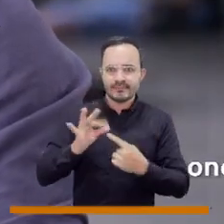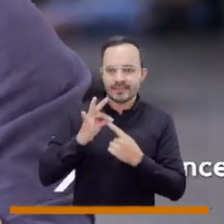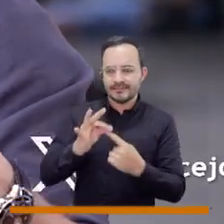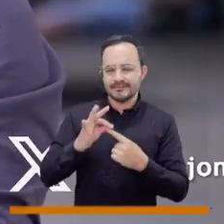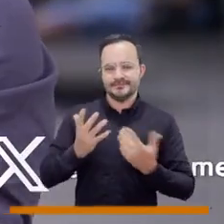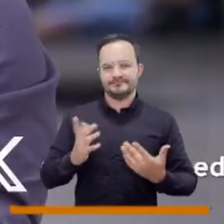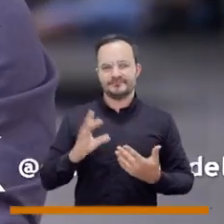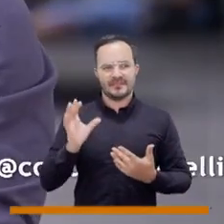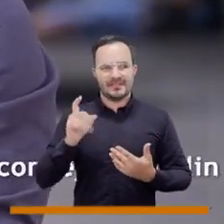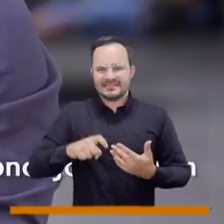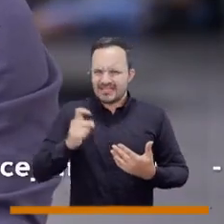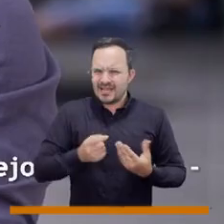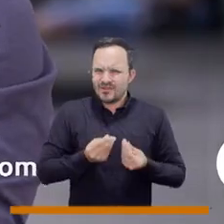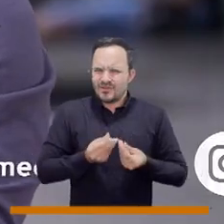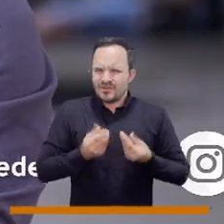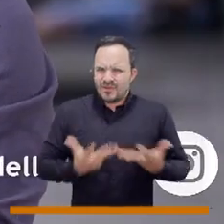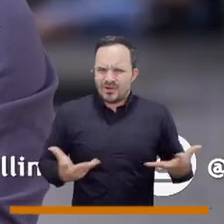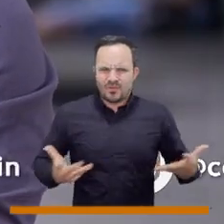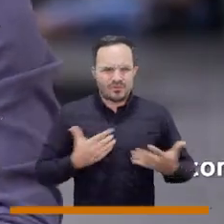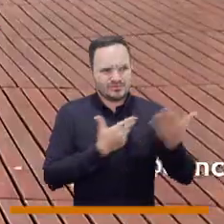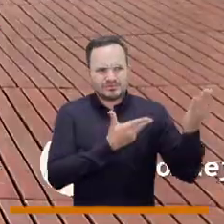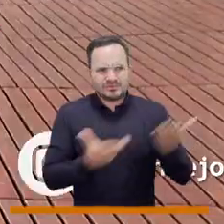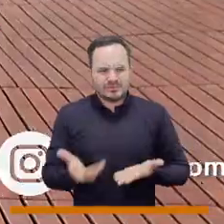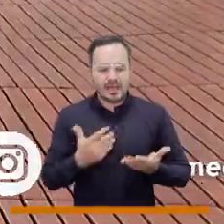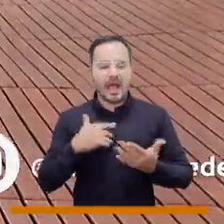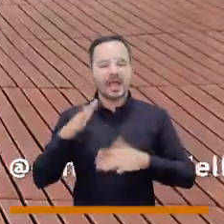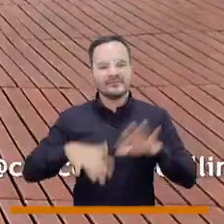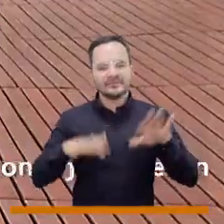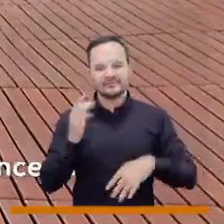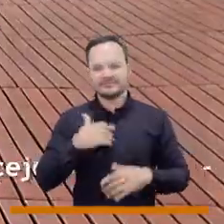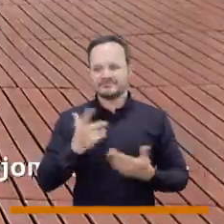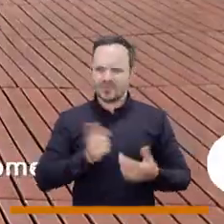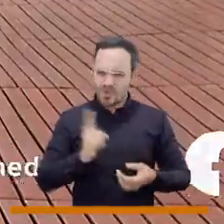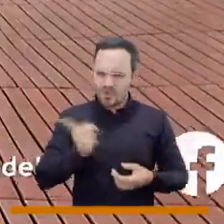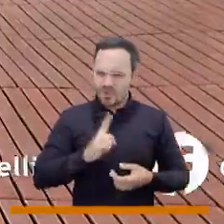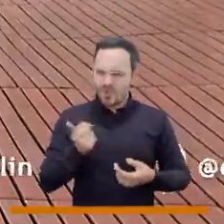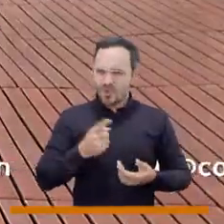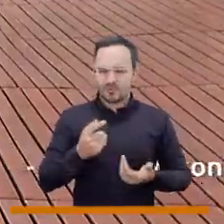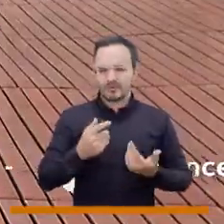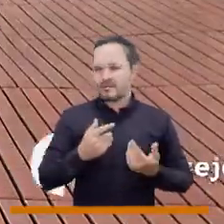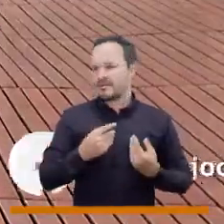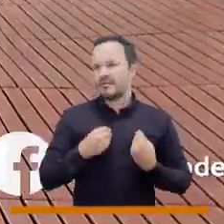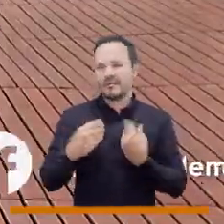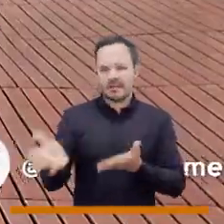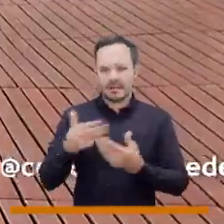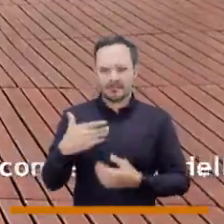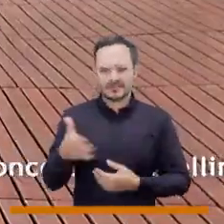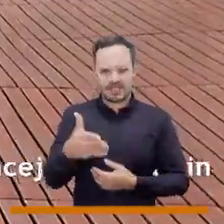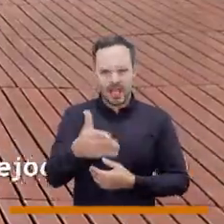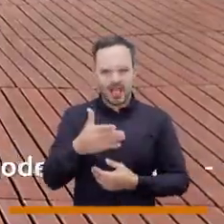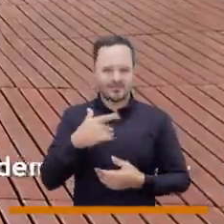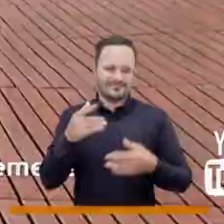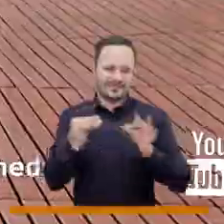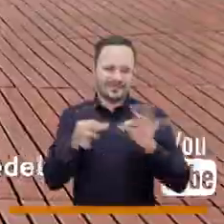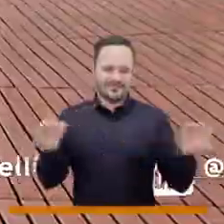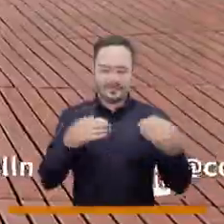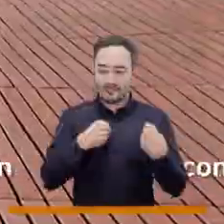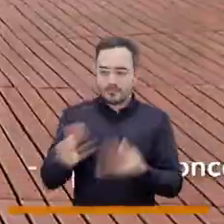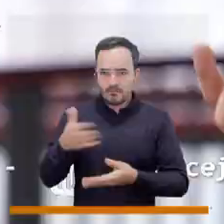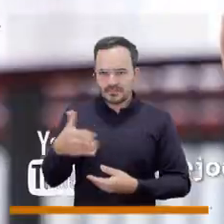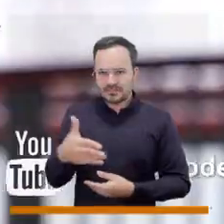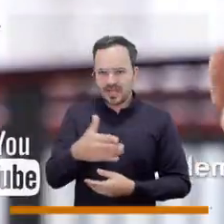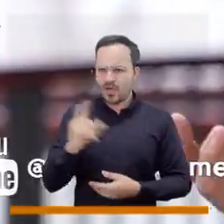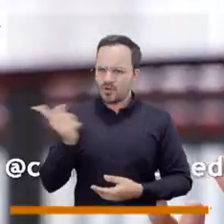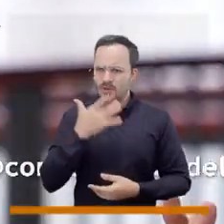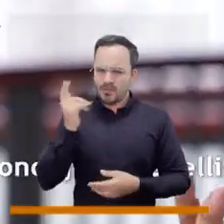especial. Hay unos recursos que se necesitan. Hay gente que dice que no le demos el pescado a la gente, sino que les enseñemos a pescar.